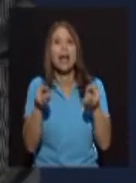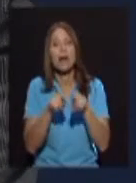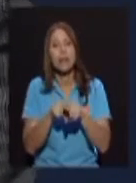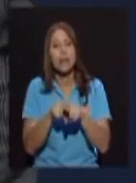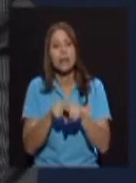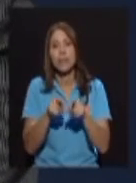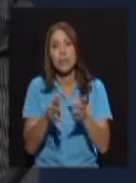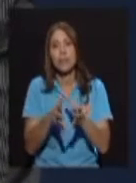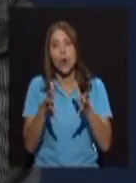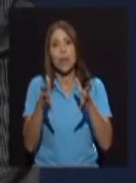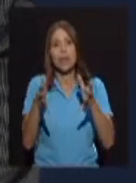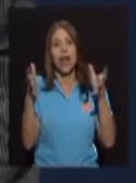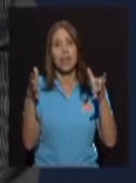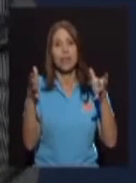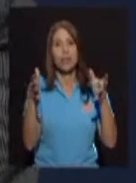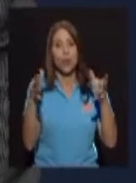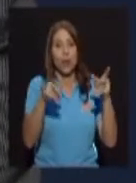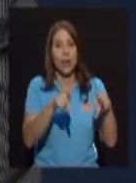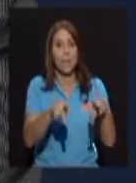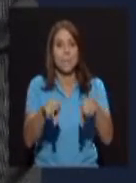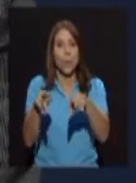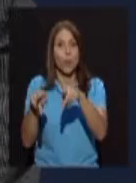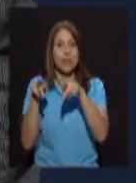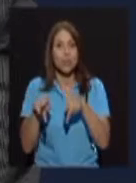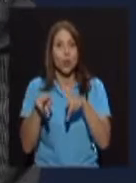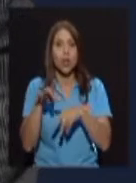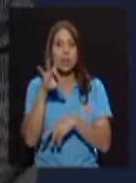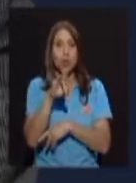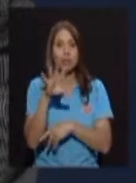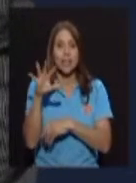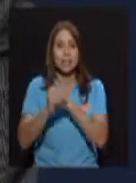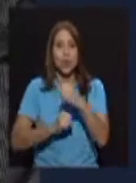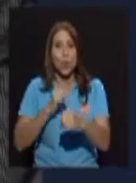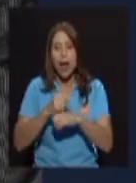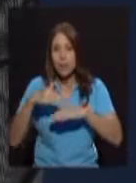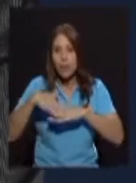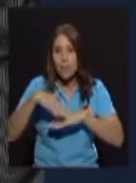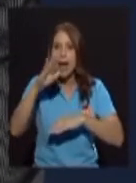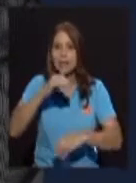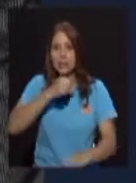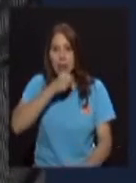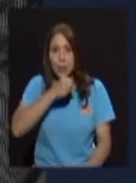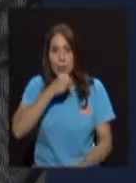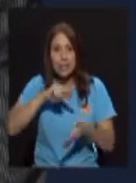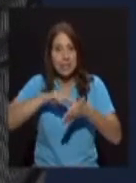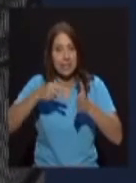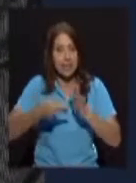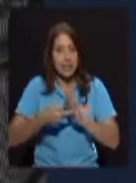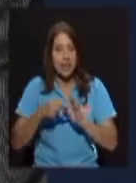está aumentando la población de 85 y más, de tal manera que no solo